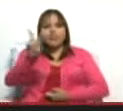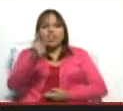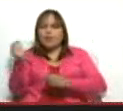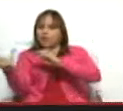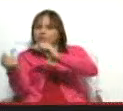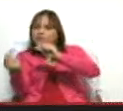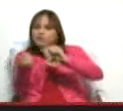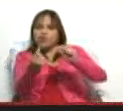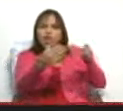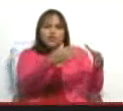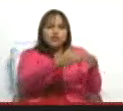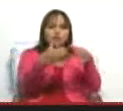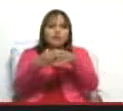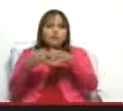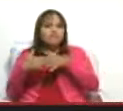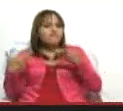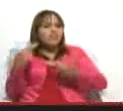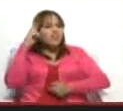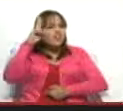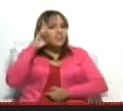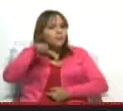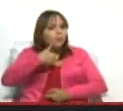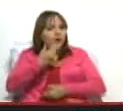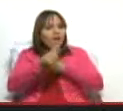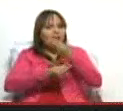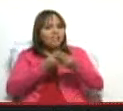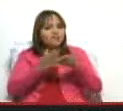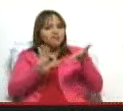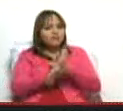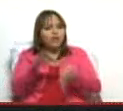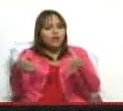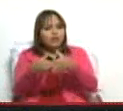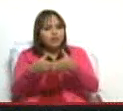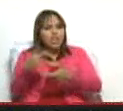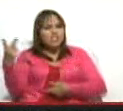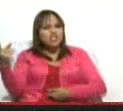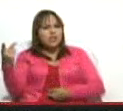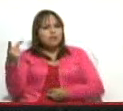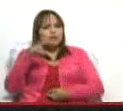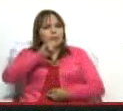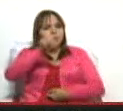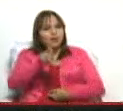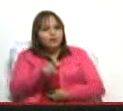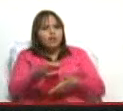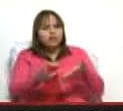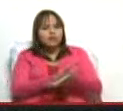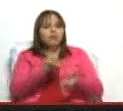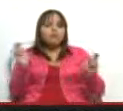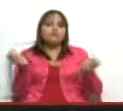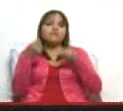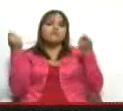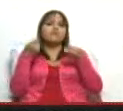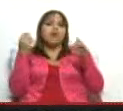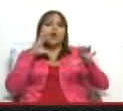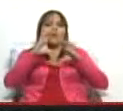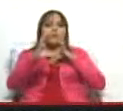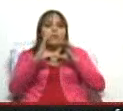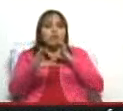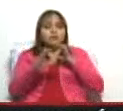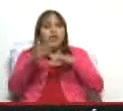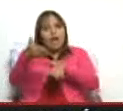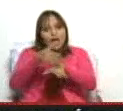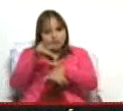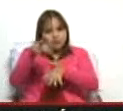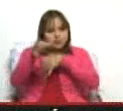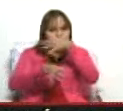diversos sectores. ¿Qué análisis se puede hacer acerca de este hecho? Y la segunda tiene que ver con la mediática. Usted ya avanzó un poco en el tema, pero es